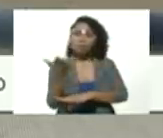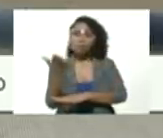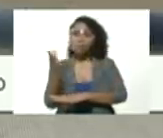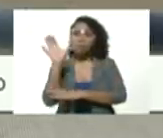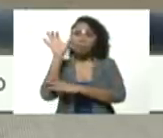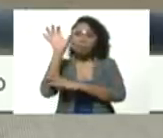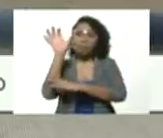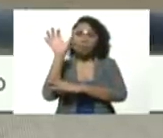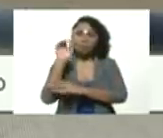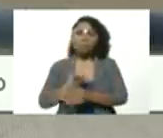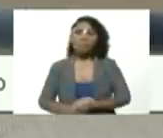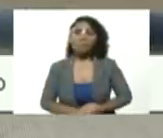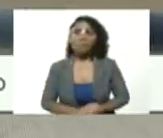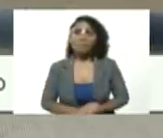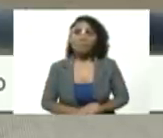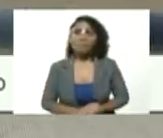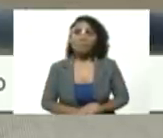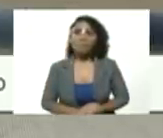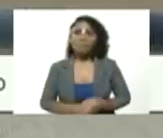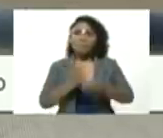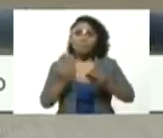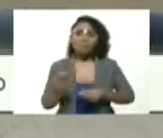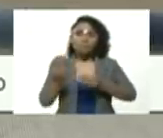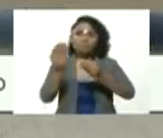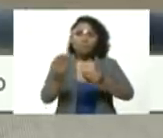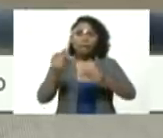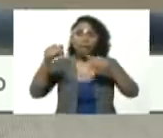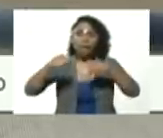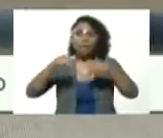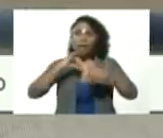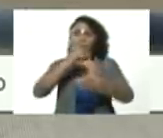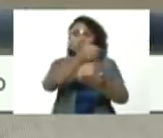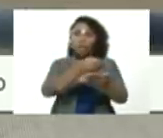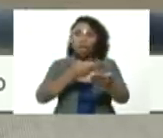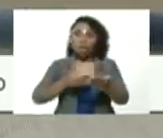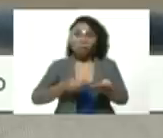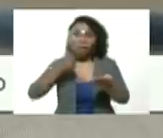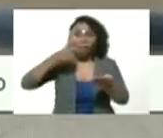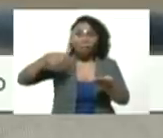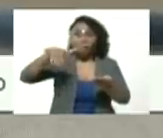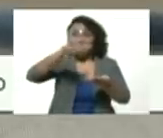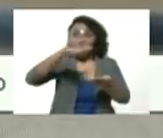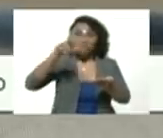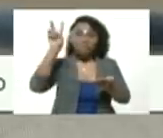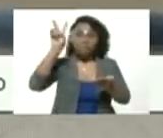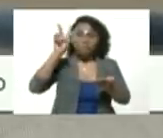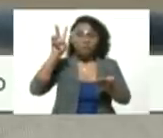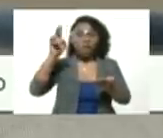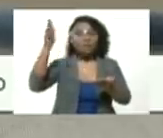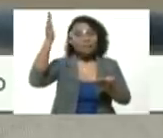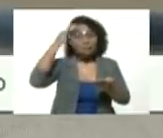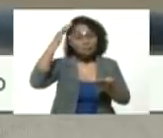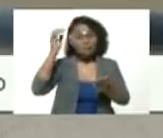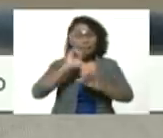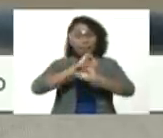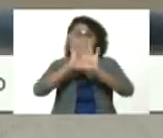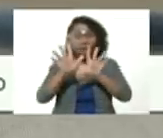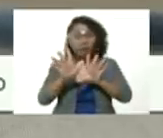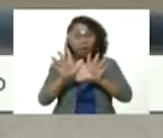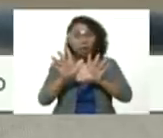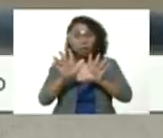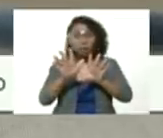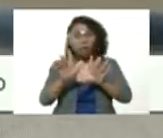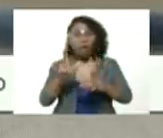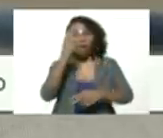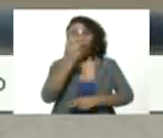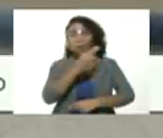país la entrega de este informe y que el pueblo venezolano tenga la certeza del